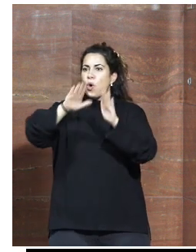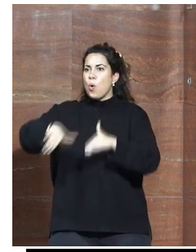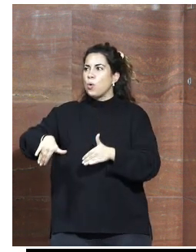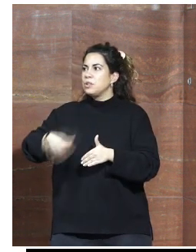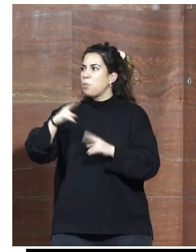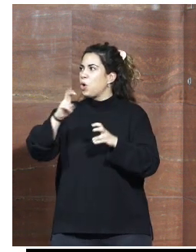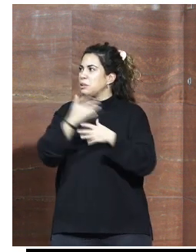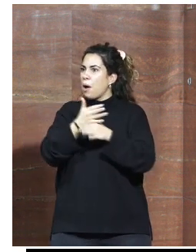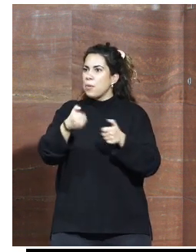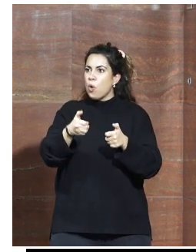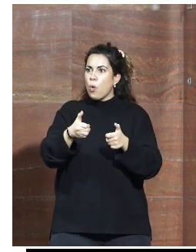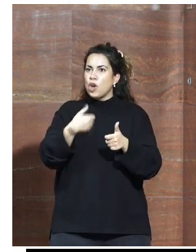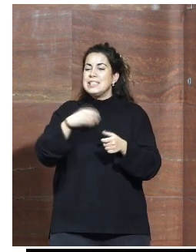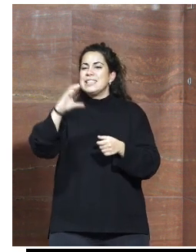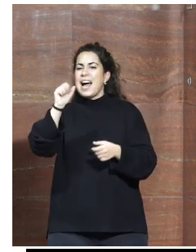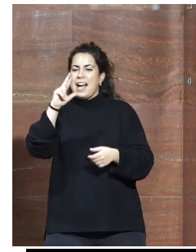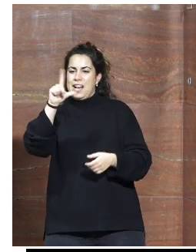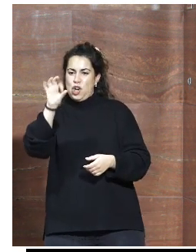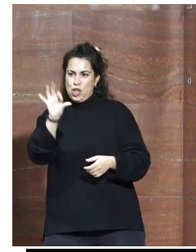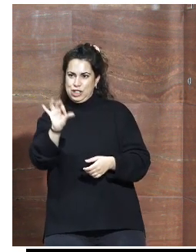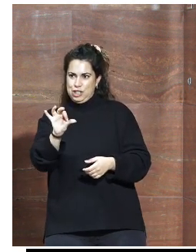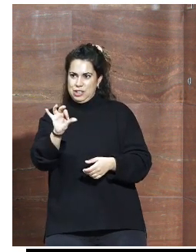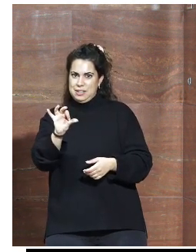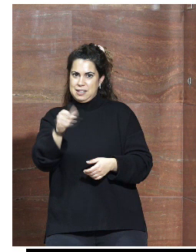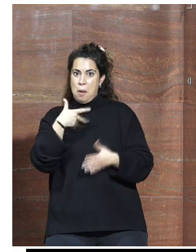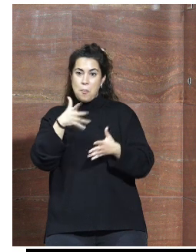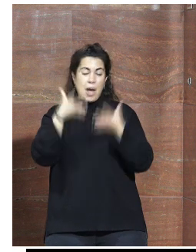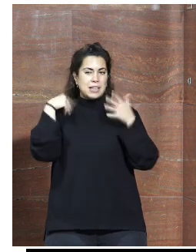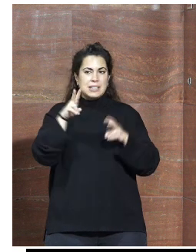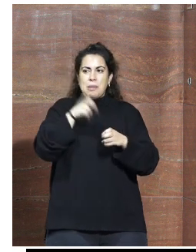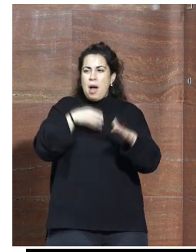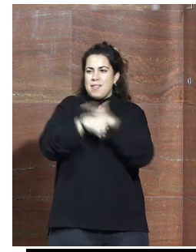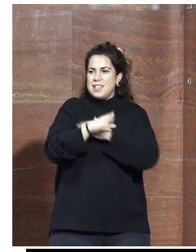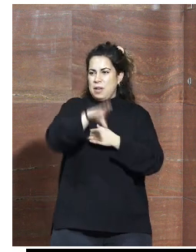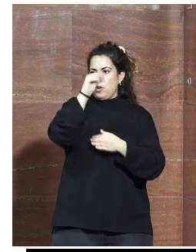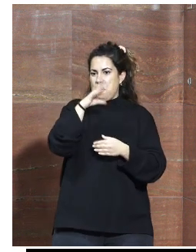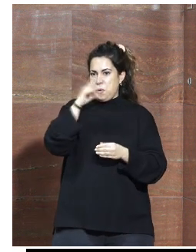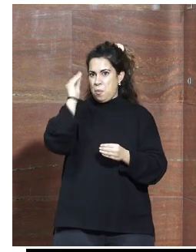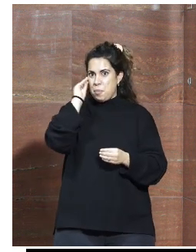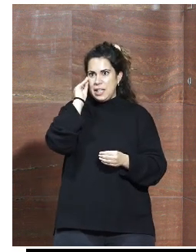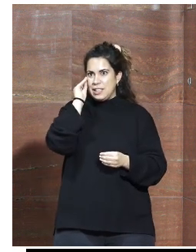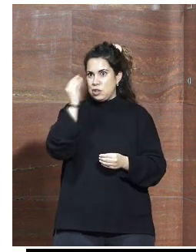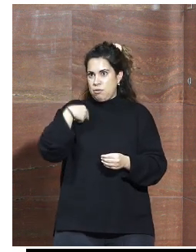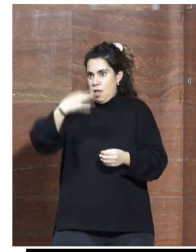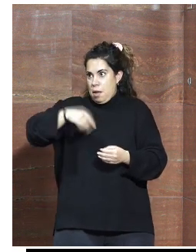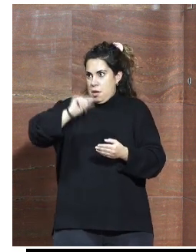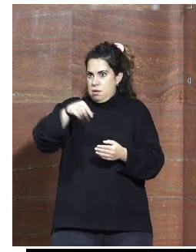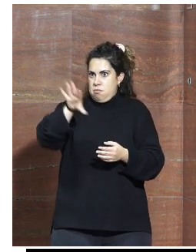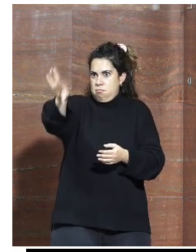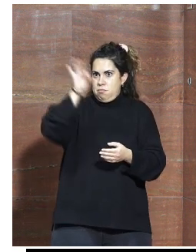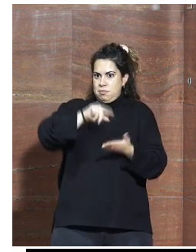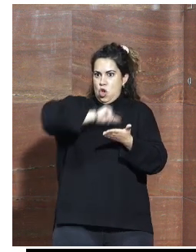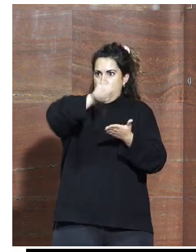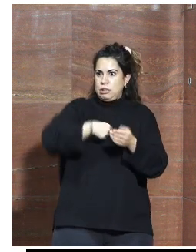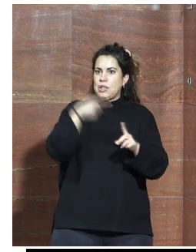los Carlos, ¿no? Juegovídeos, o de la accesibilidad cognitiva en esto, porque yo creo que habría que contratarle para que desarrolle